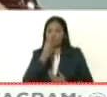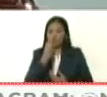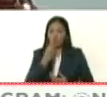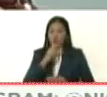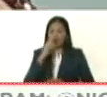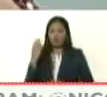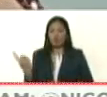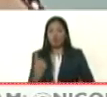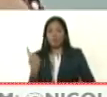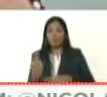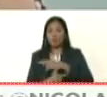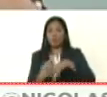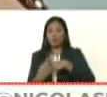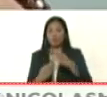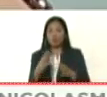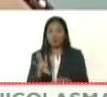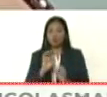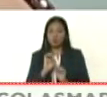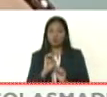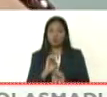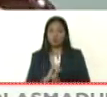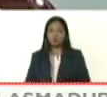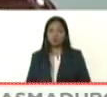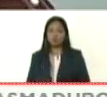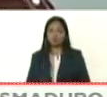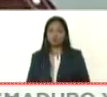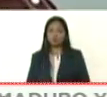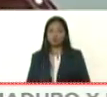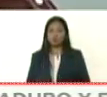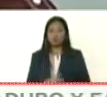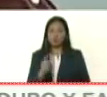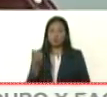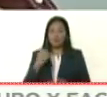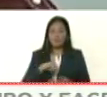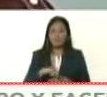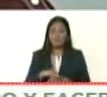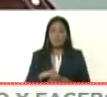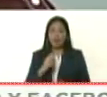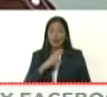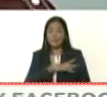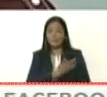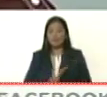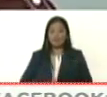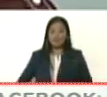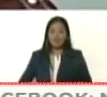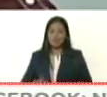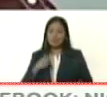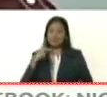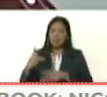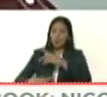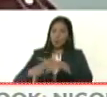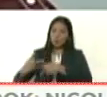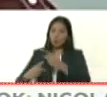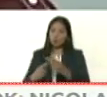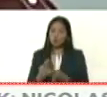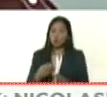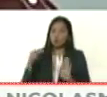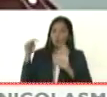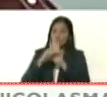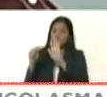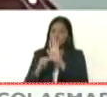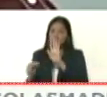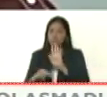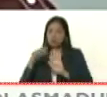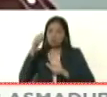en Revolución nuestro pueblo ha conquistado. Y además, presidente, desde el ámbito productivo que usted nos ha instruido,